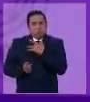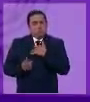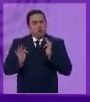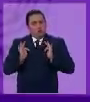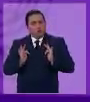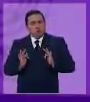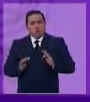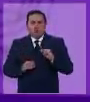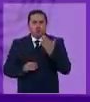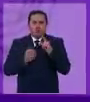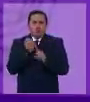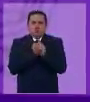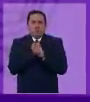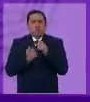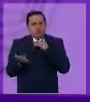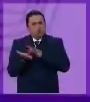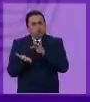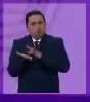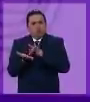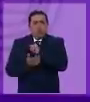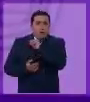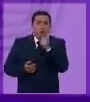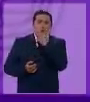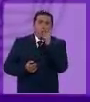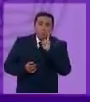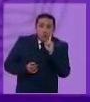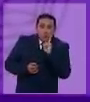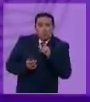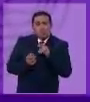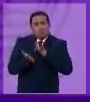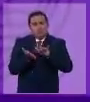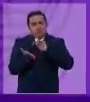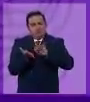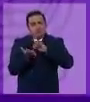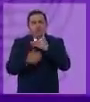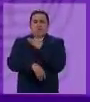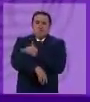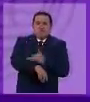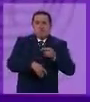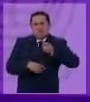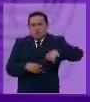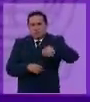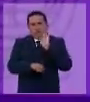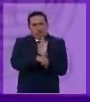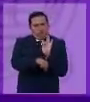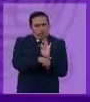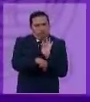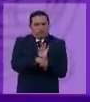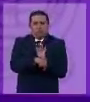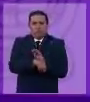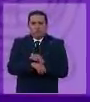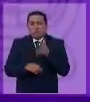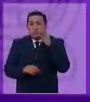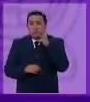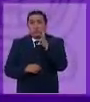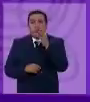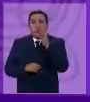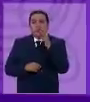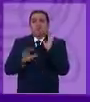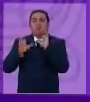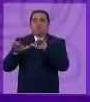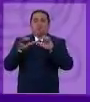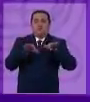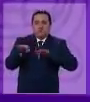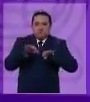un piso parejo de apoyo a las mujeres y a las familias para que tengan mayores espacios de participación. ¿Y por qué esto es importante?